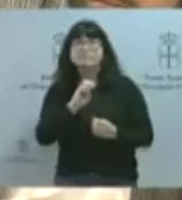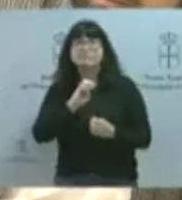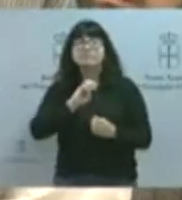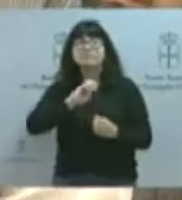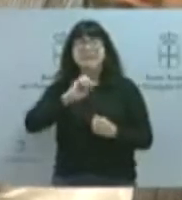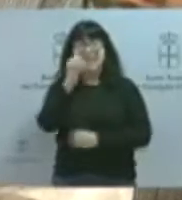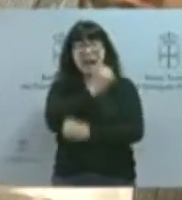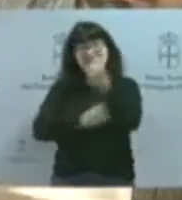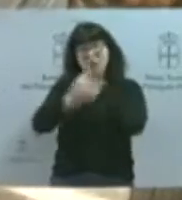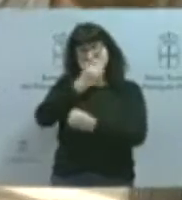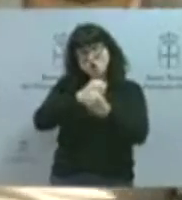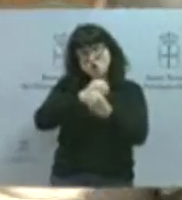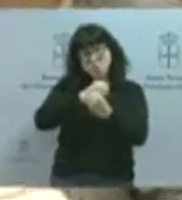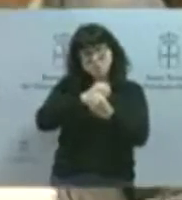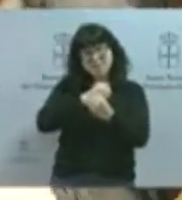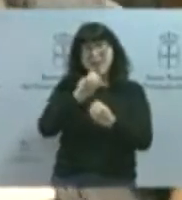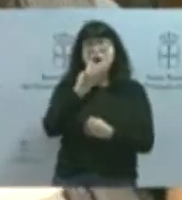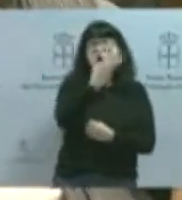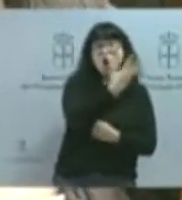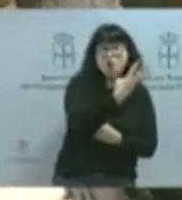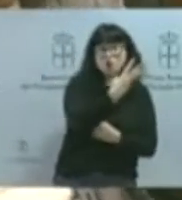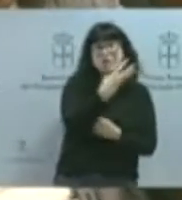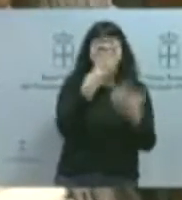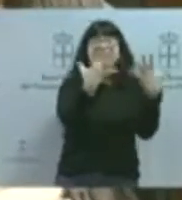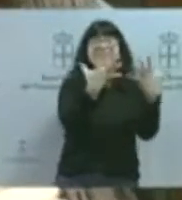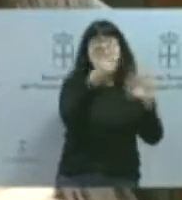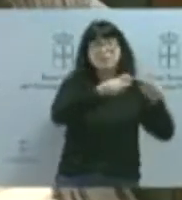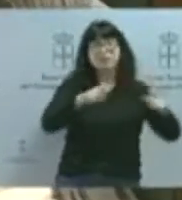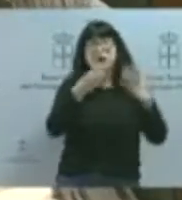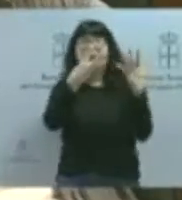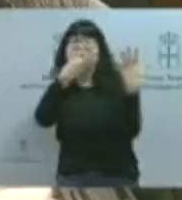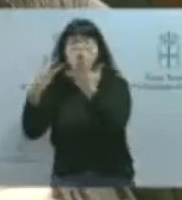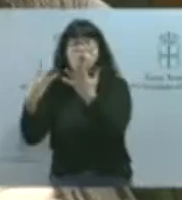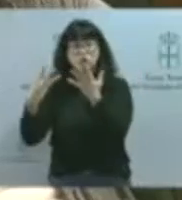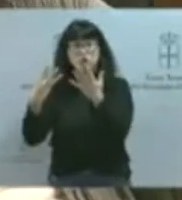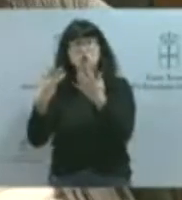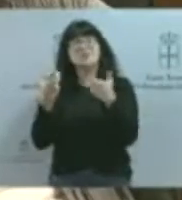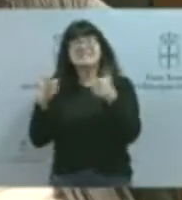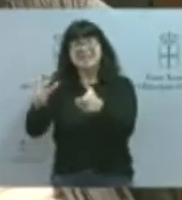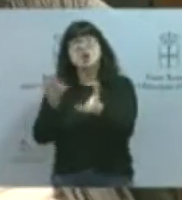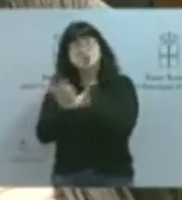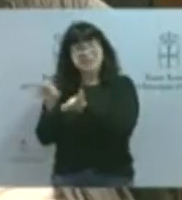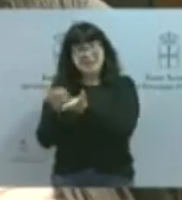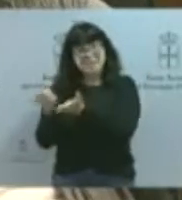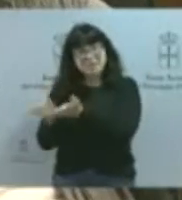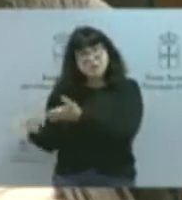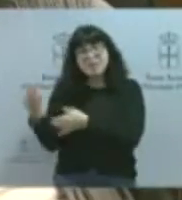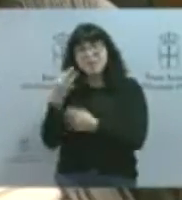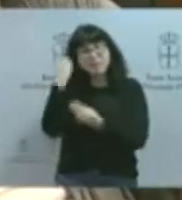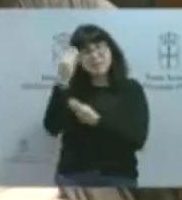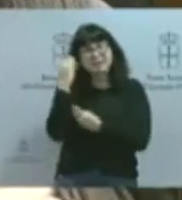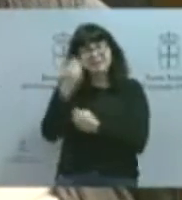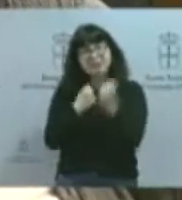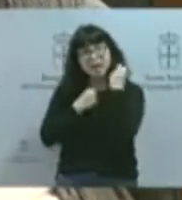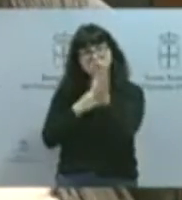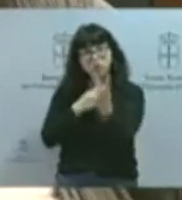personas que trabajan en nuestro país lo hacen hoy en el sector servicios, nos obliga a dos reflexiones. En primer lugar, ¿cómo va a